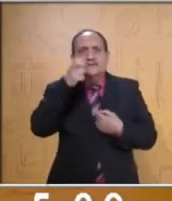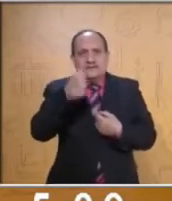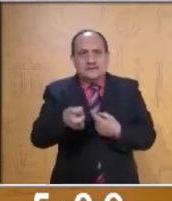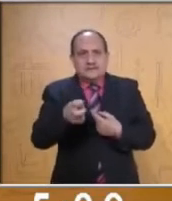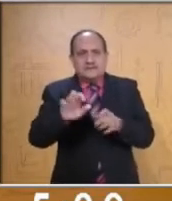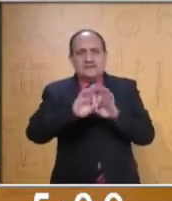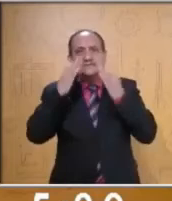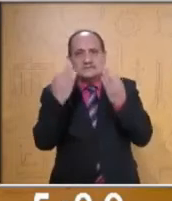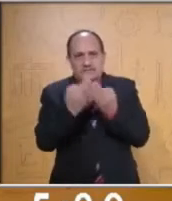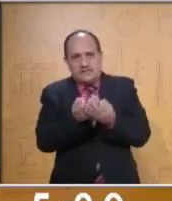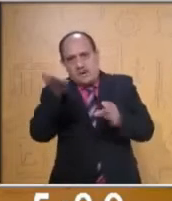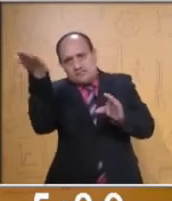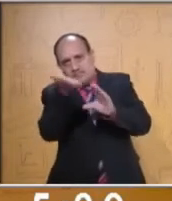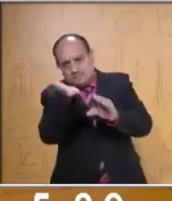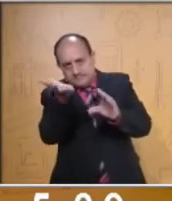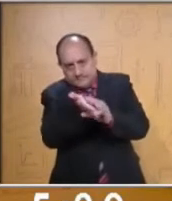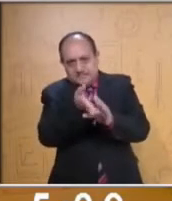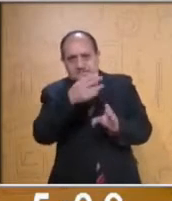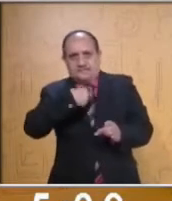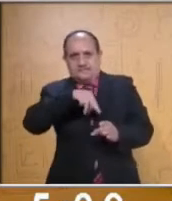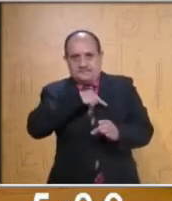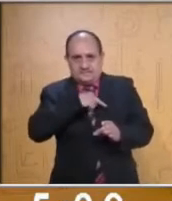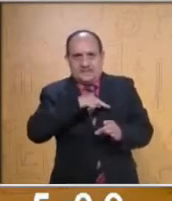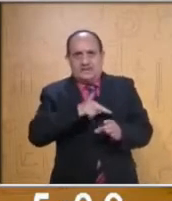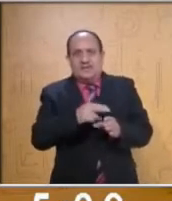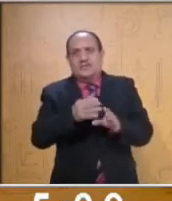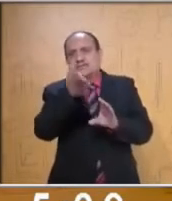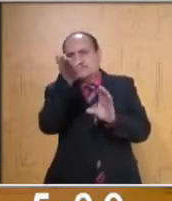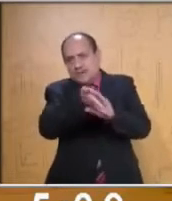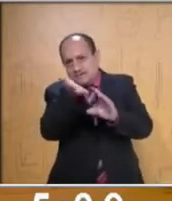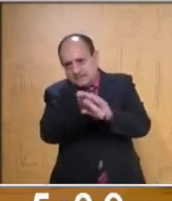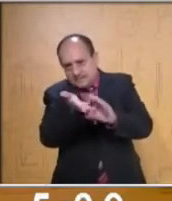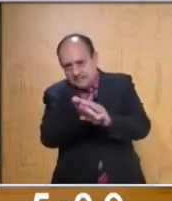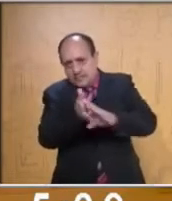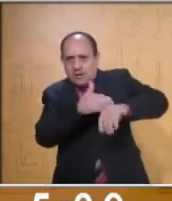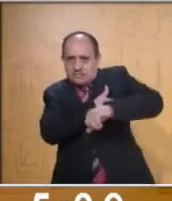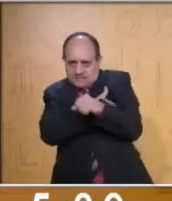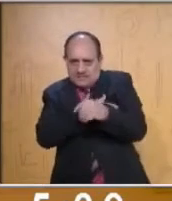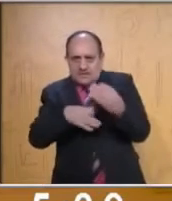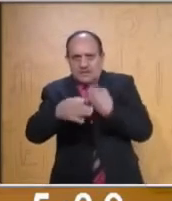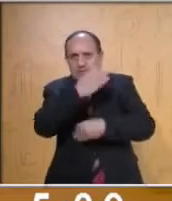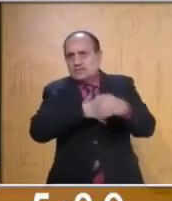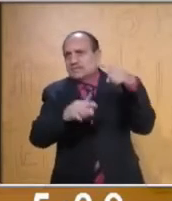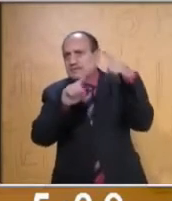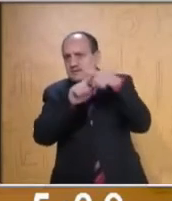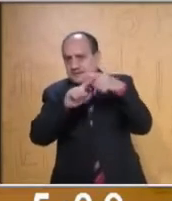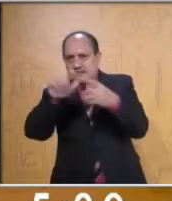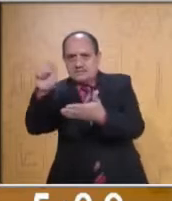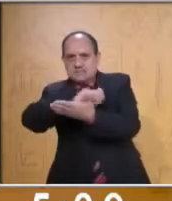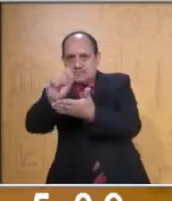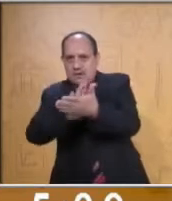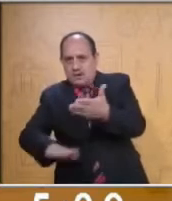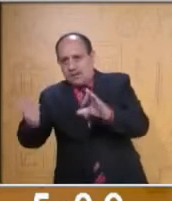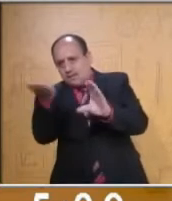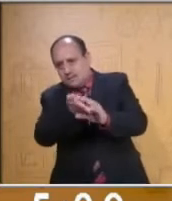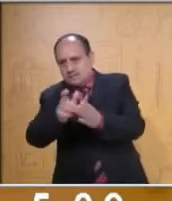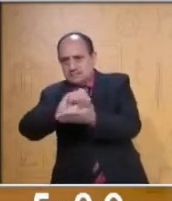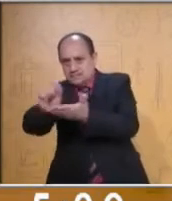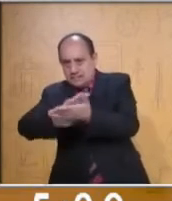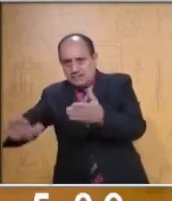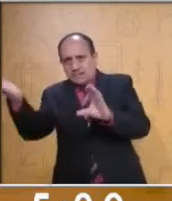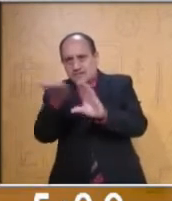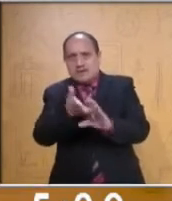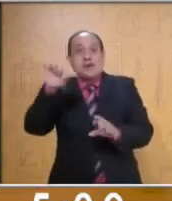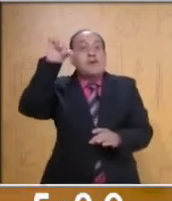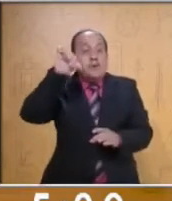una carpeta en donde nosotros vamos a guardar todos aquellos trabajos que vamos a realizar. Incluso el día de hoy hay